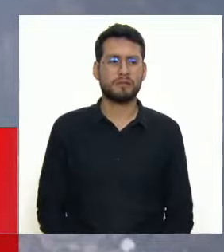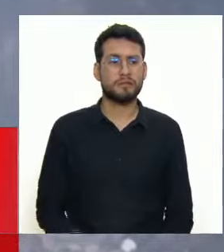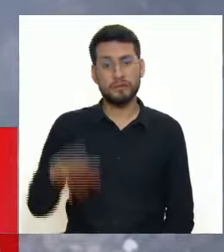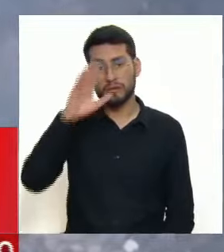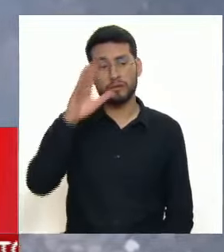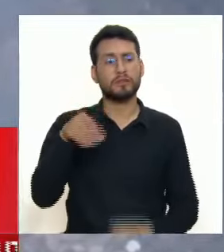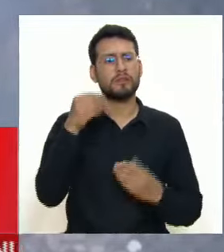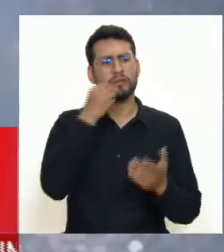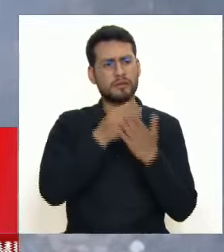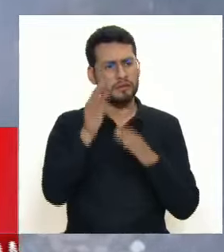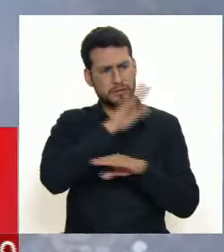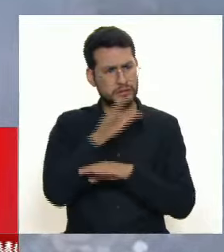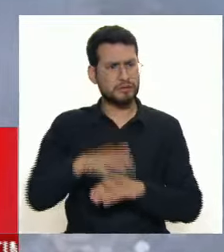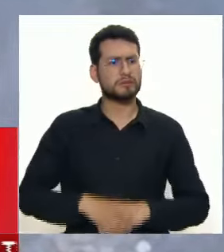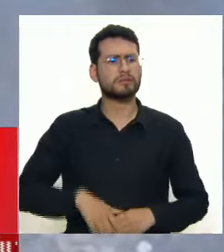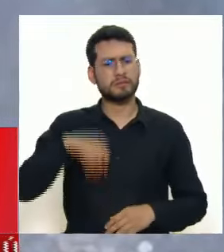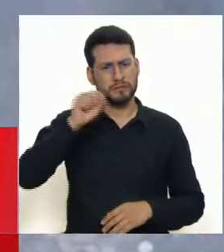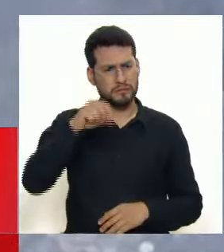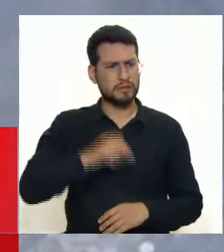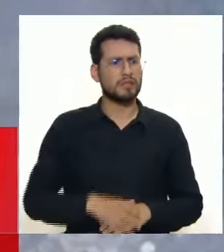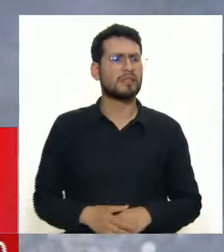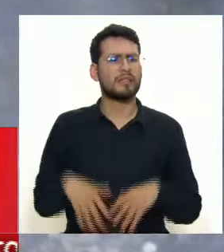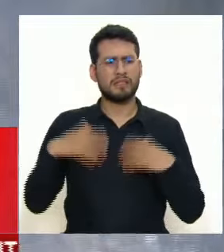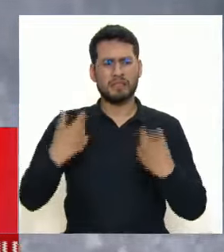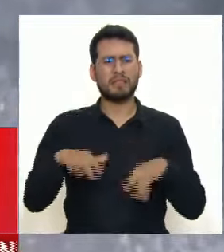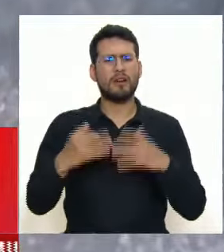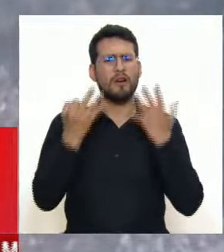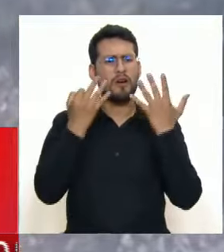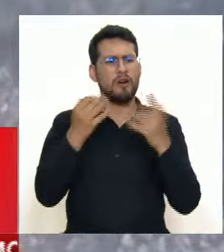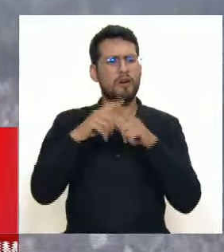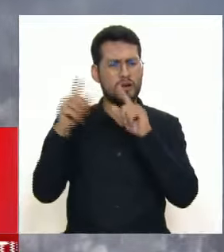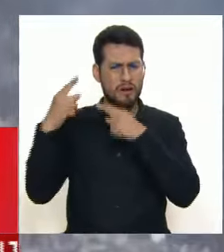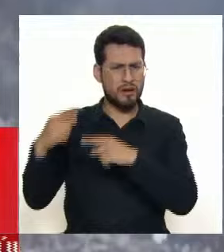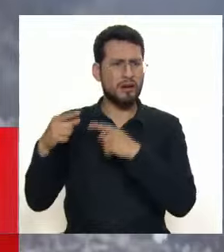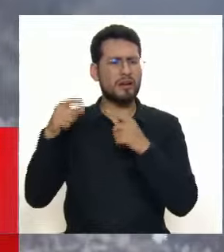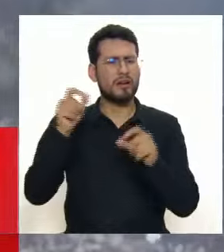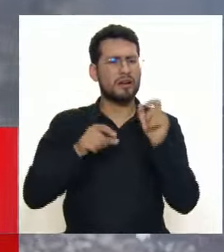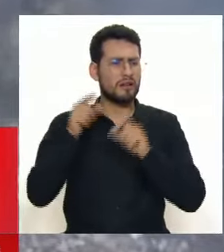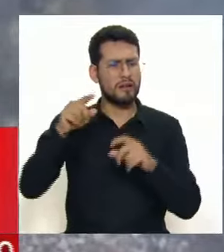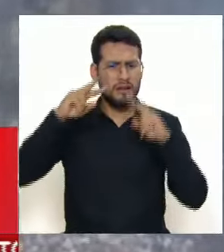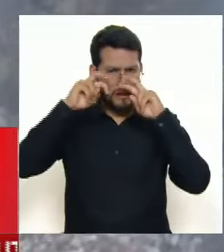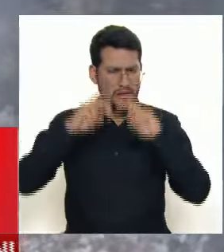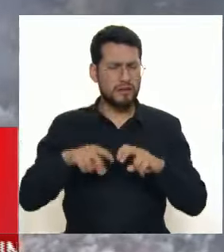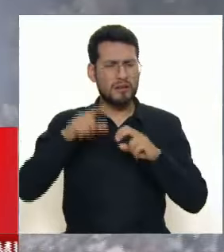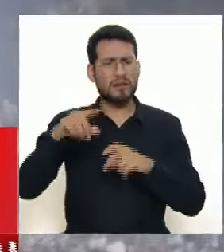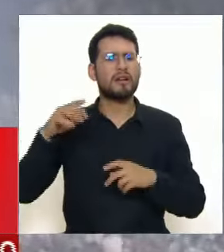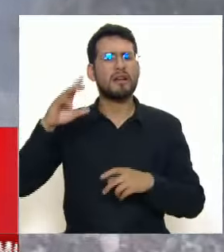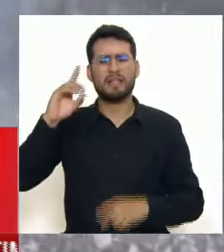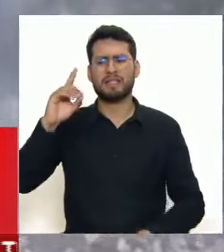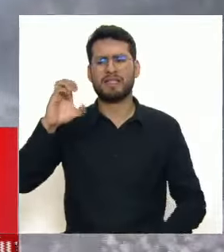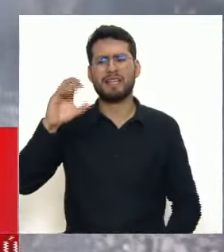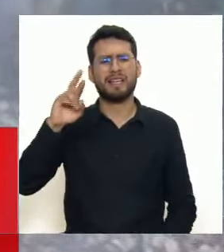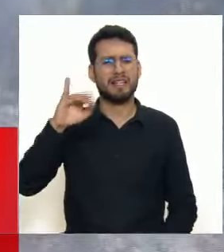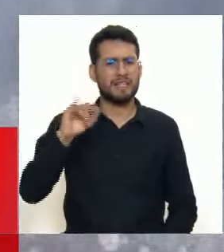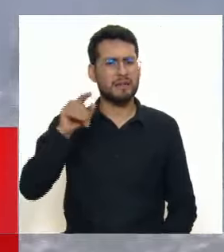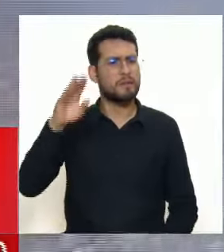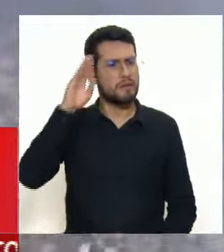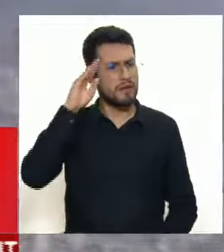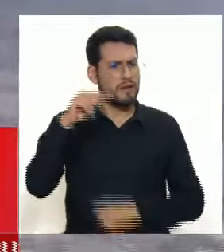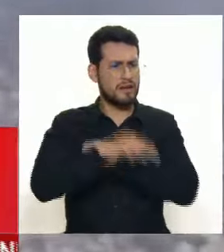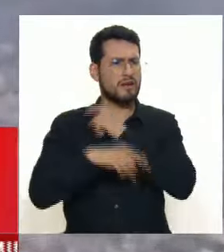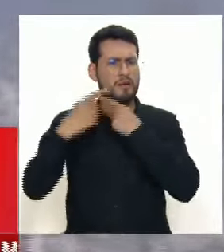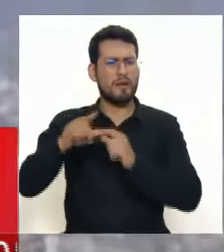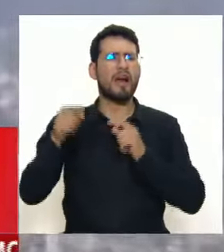Omar, María Jesús, muy buenas tardes. Efectivamente, es un total de 8 los agentes del Departamento de Investigación Criminal, la de PINCRI, de la Policía Nacional, que han